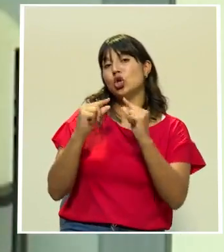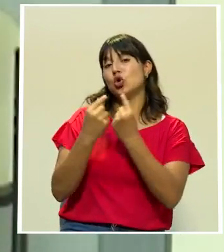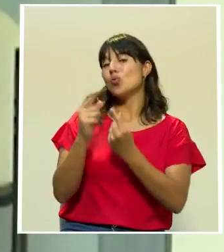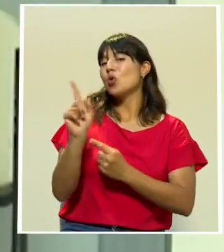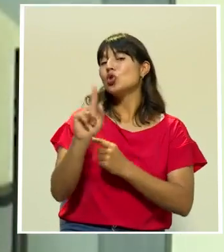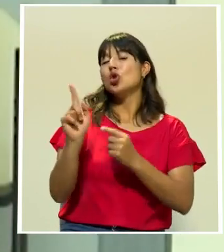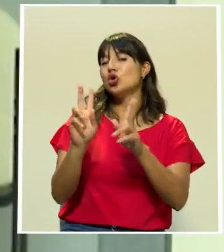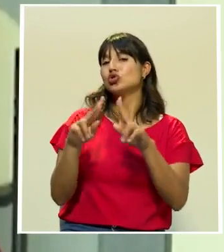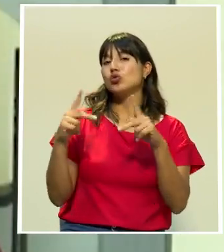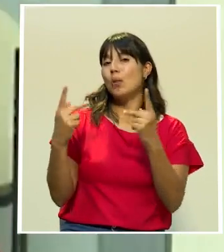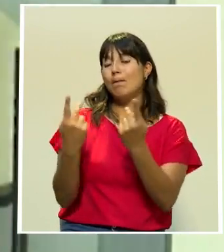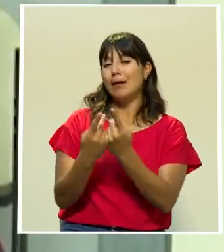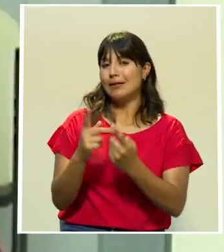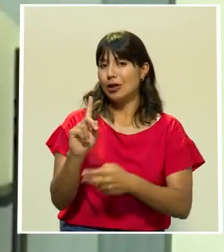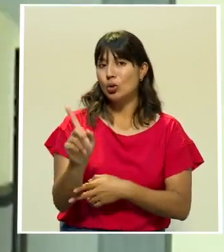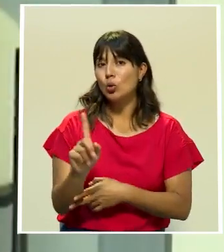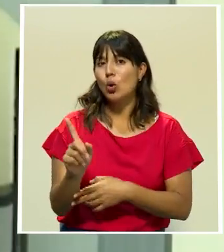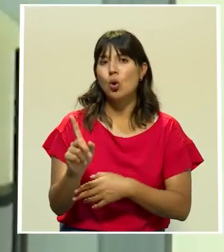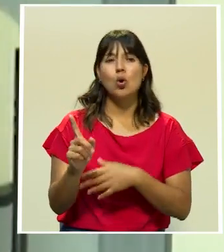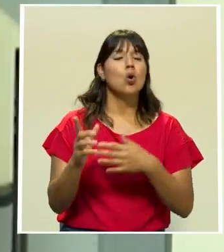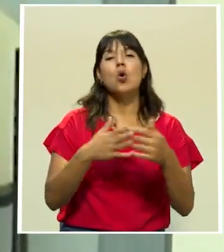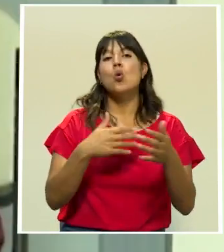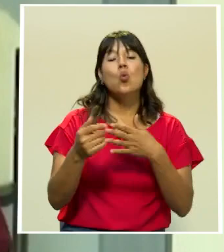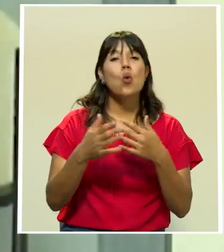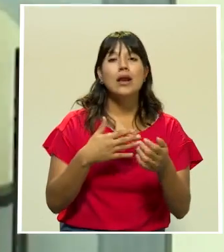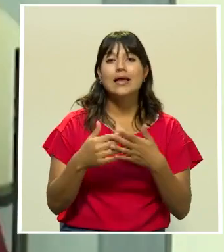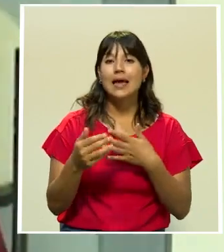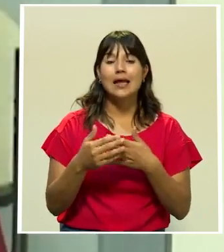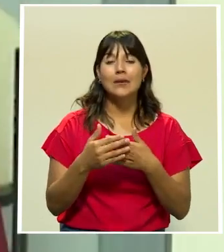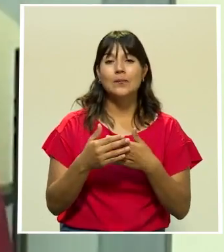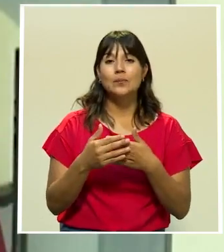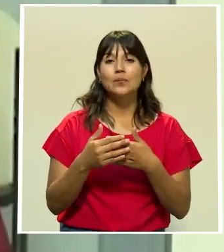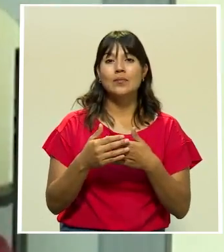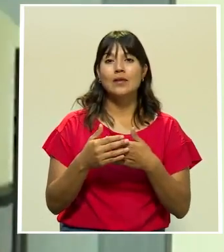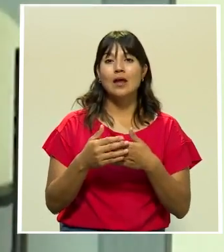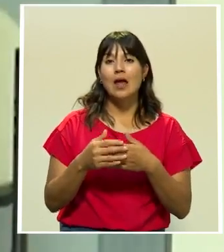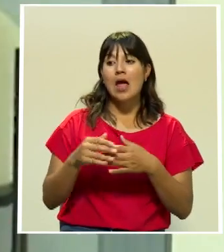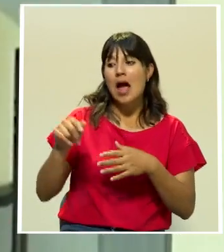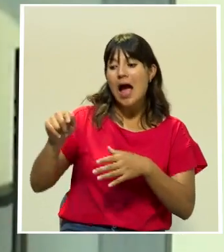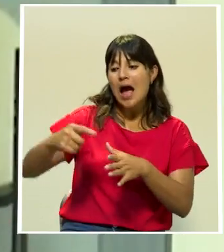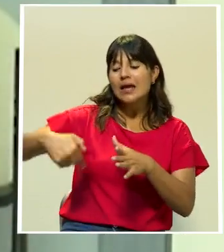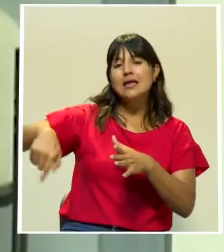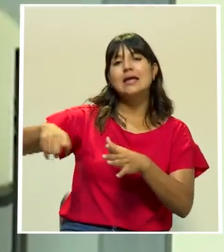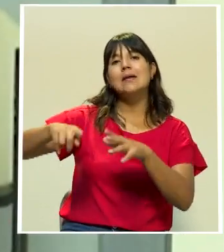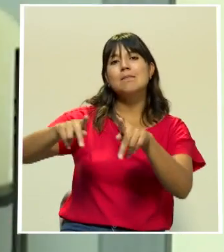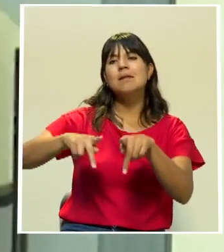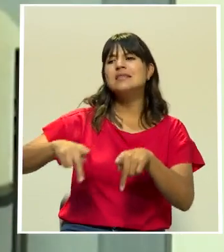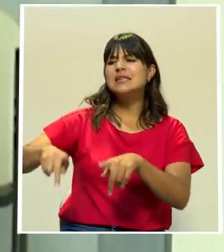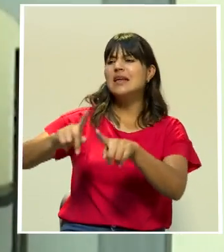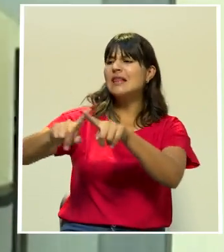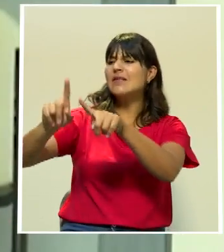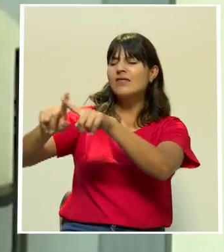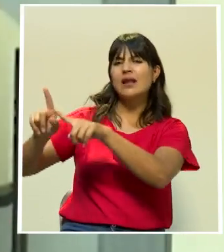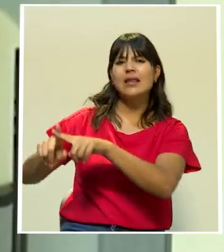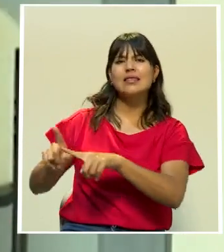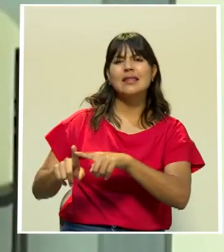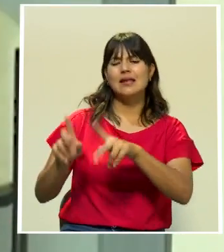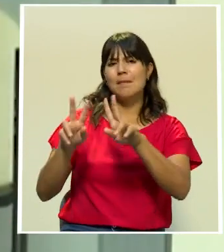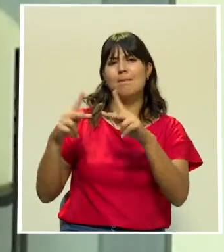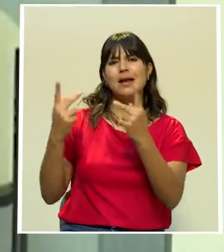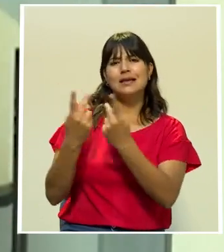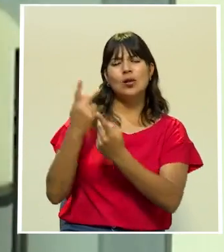a los sindicatos, sean empresarios, sea cualquier sector, hay gente independiente que son de otros partidos.